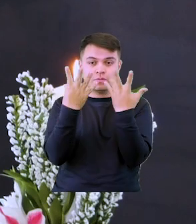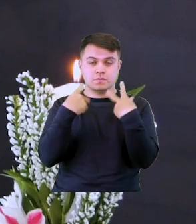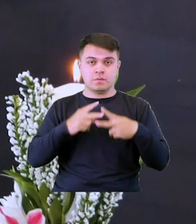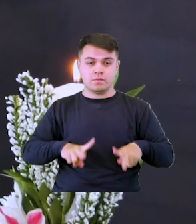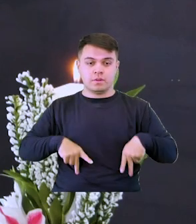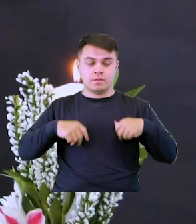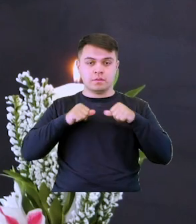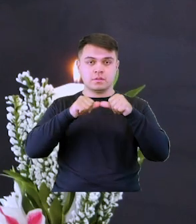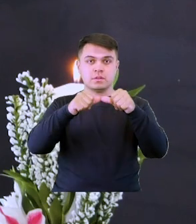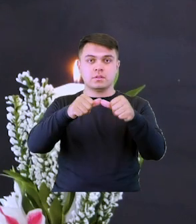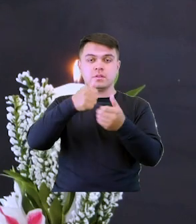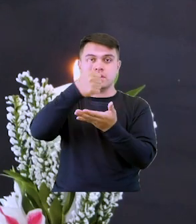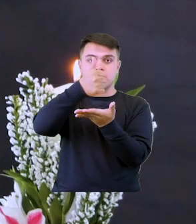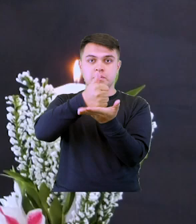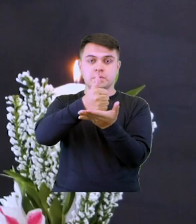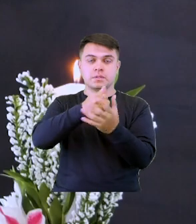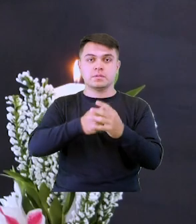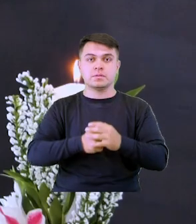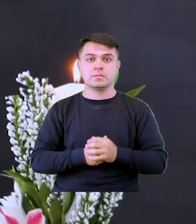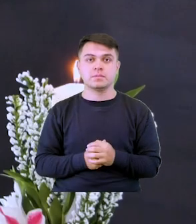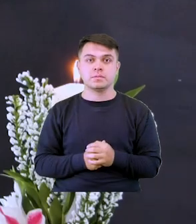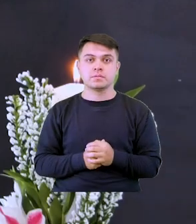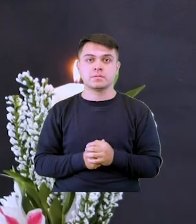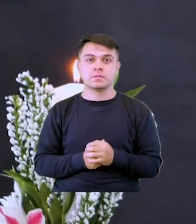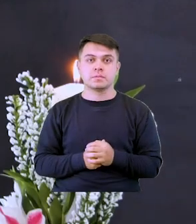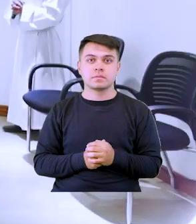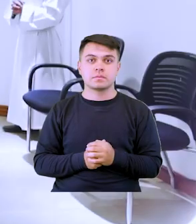vida eterna. Amén.